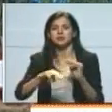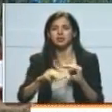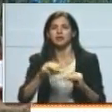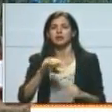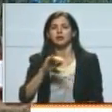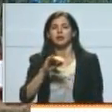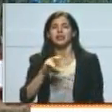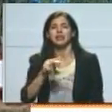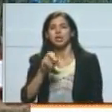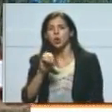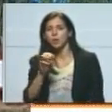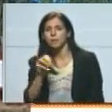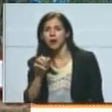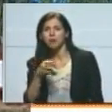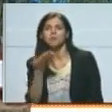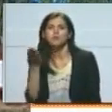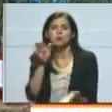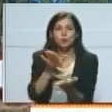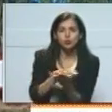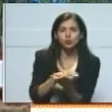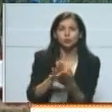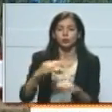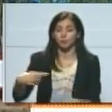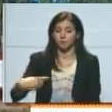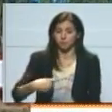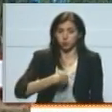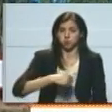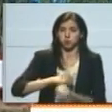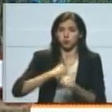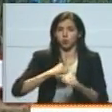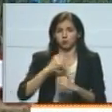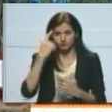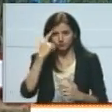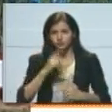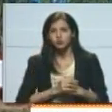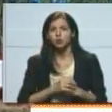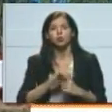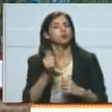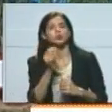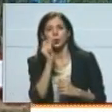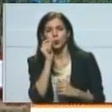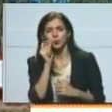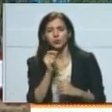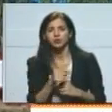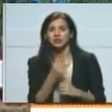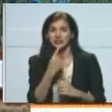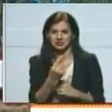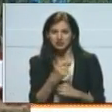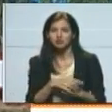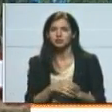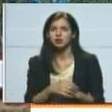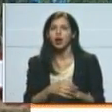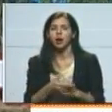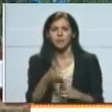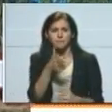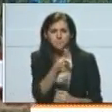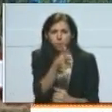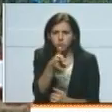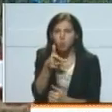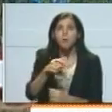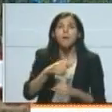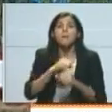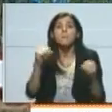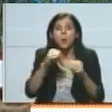de 17 años, fallece por bomba en el pecho. Rafael Guzmán, disparan bombas como proyectiles